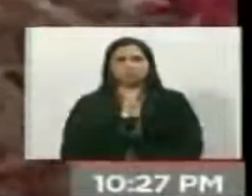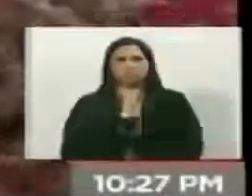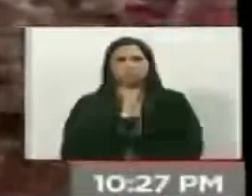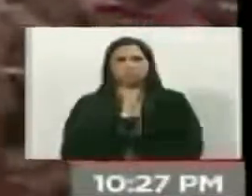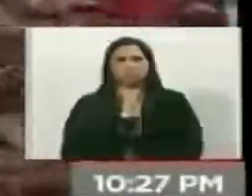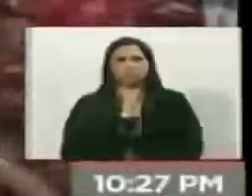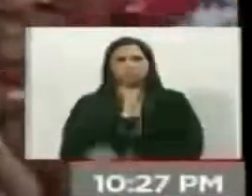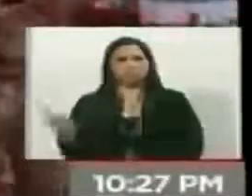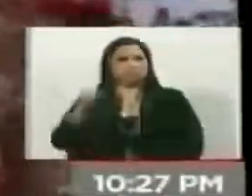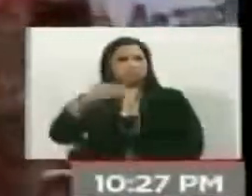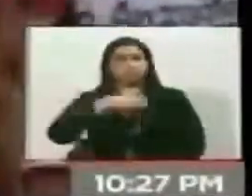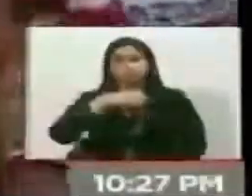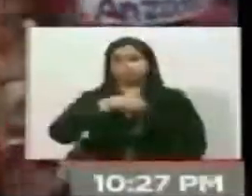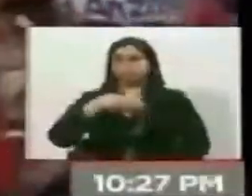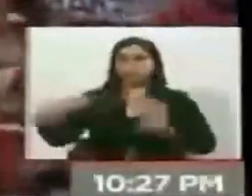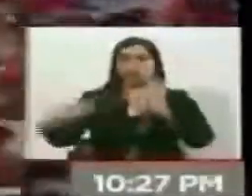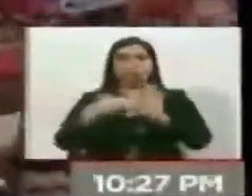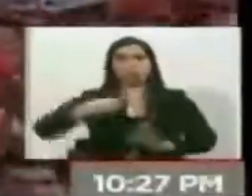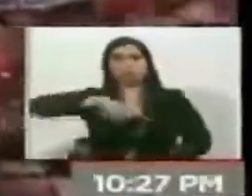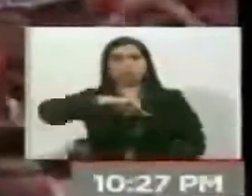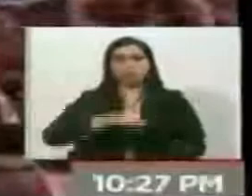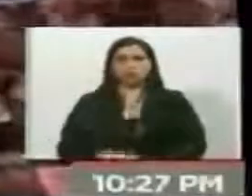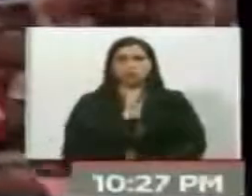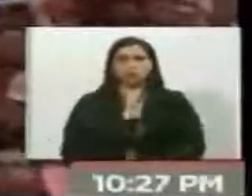No van a poder con nosotros.